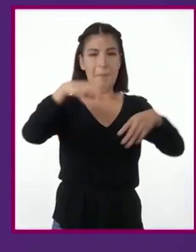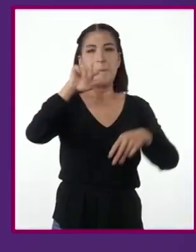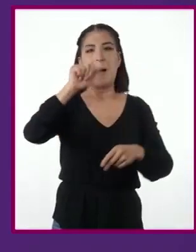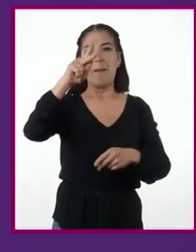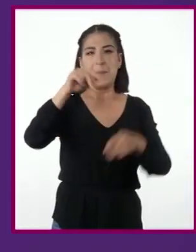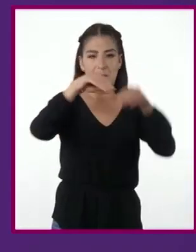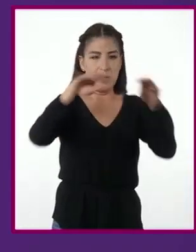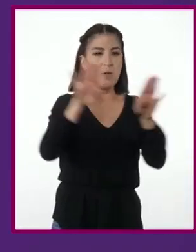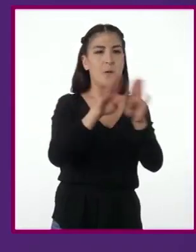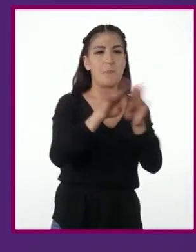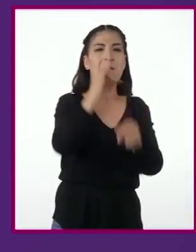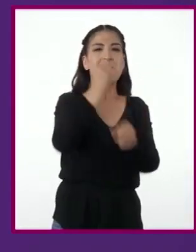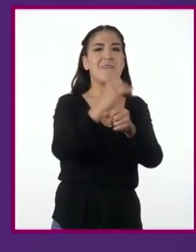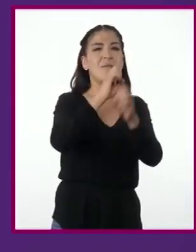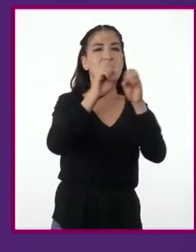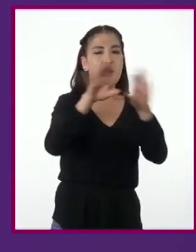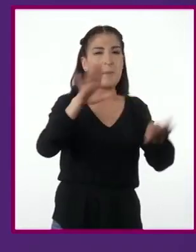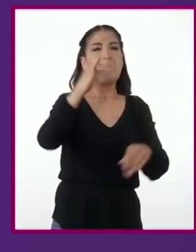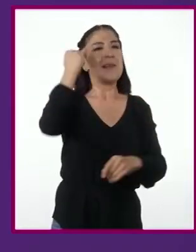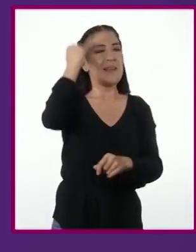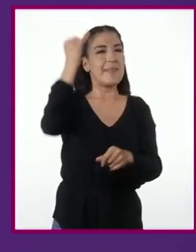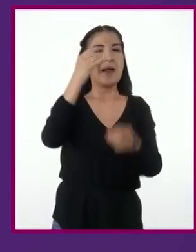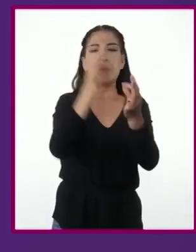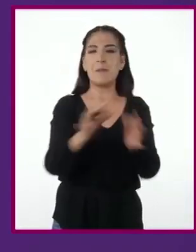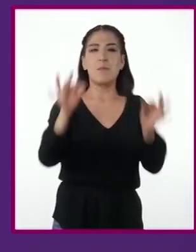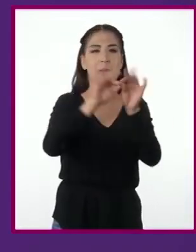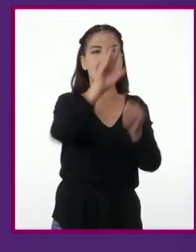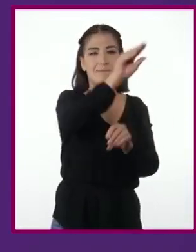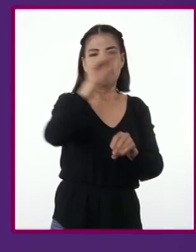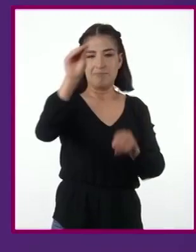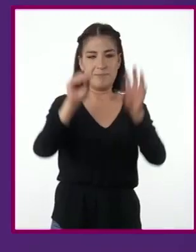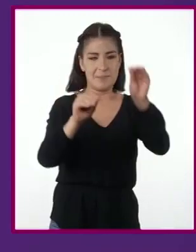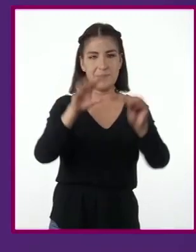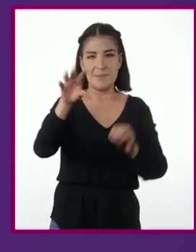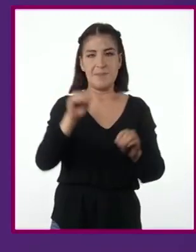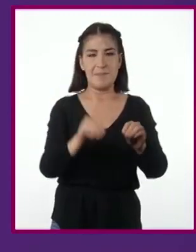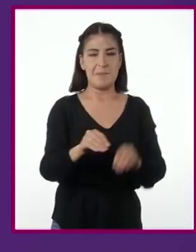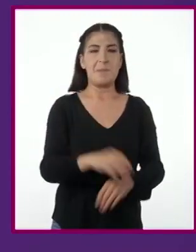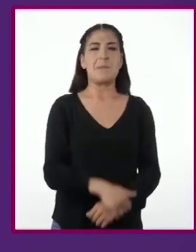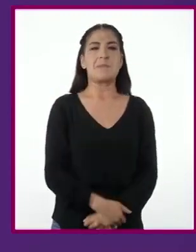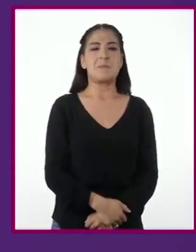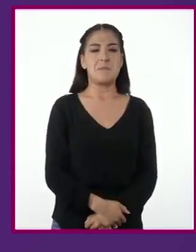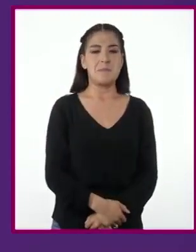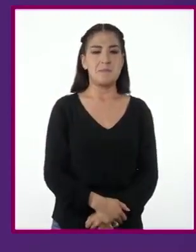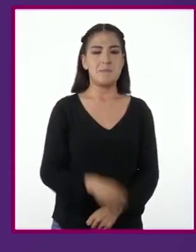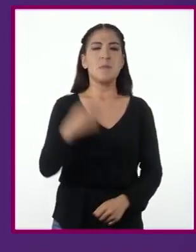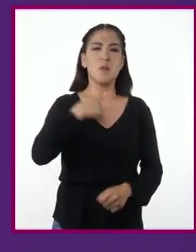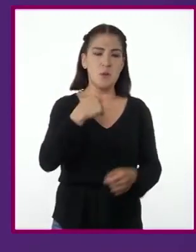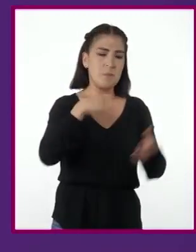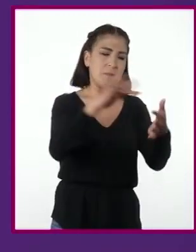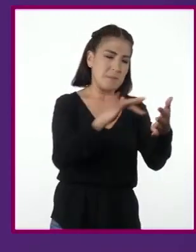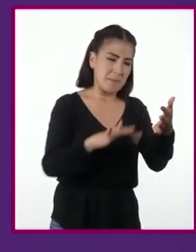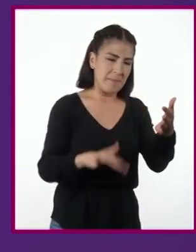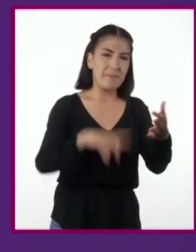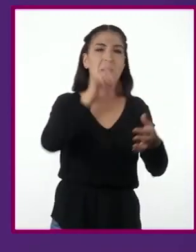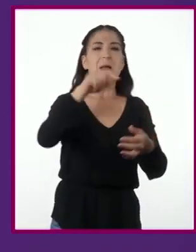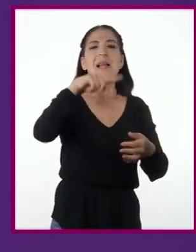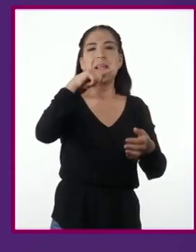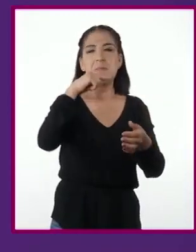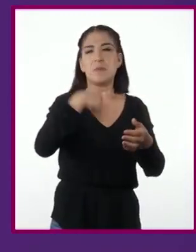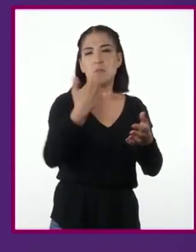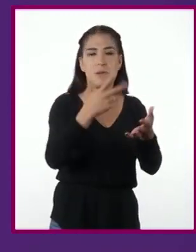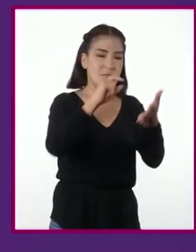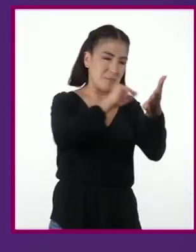sinóptico para así recopilar las ideas principales del texto. Yo vuelvo a leer un texto, subrayo las ideas